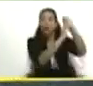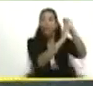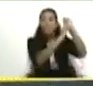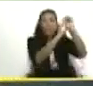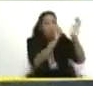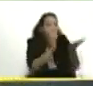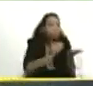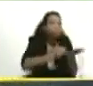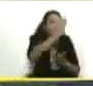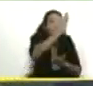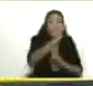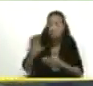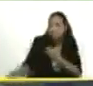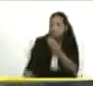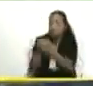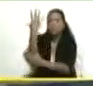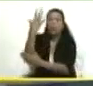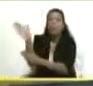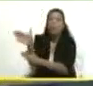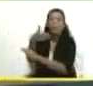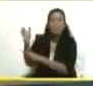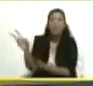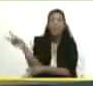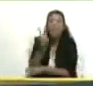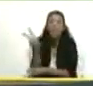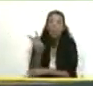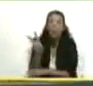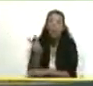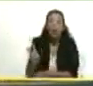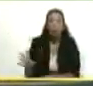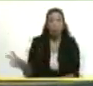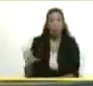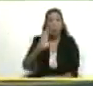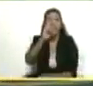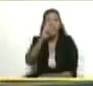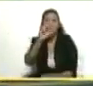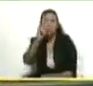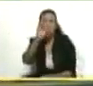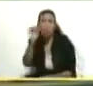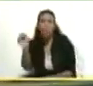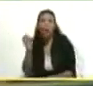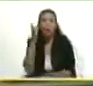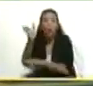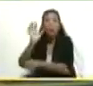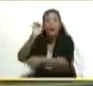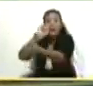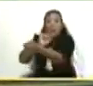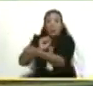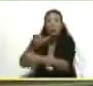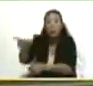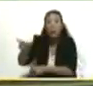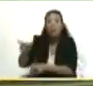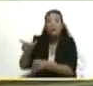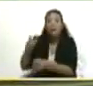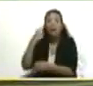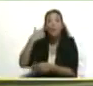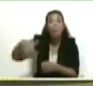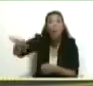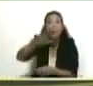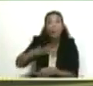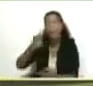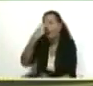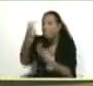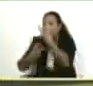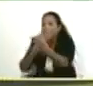el canto del llano. Por eso ustedes veían un Cristóbal Jiménez yendo a la cárcel de la dignidad en el cuartel San Carlos,